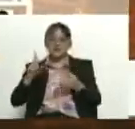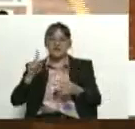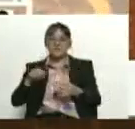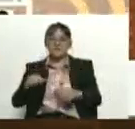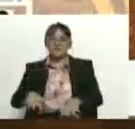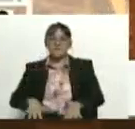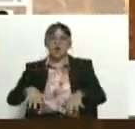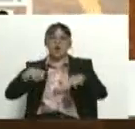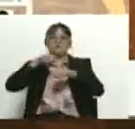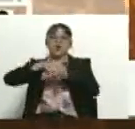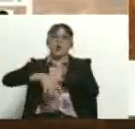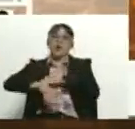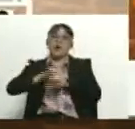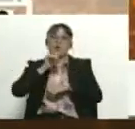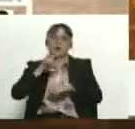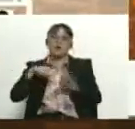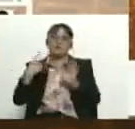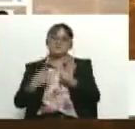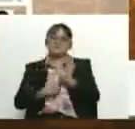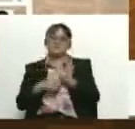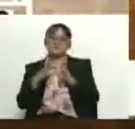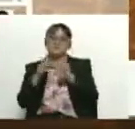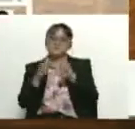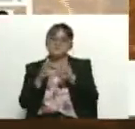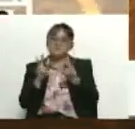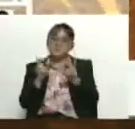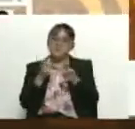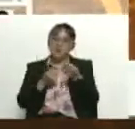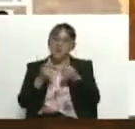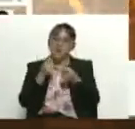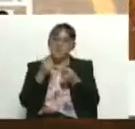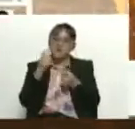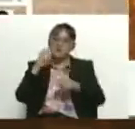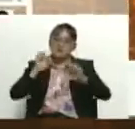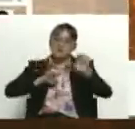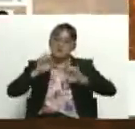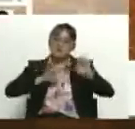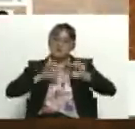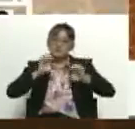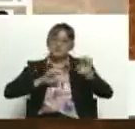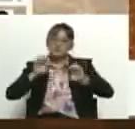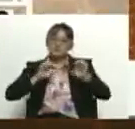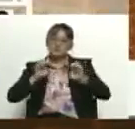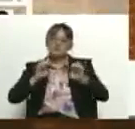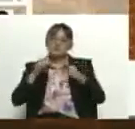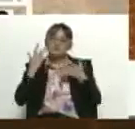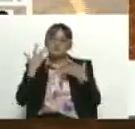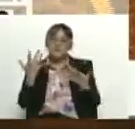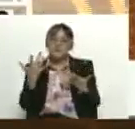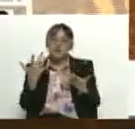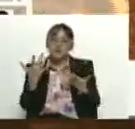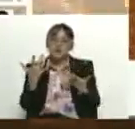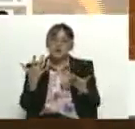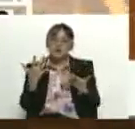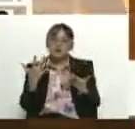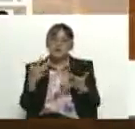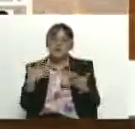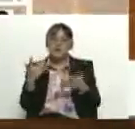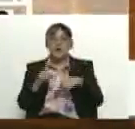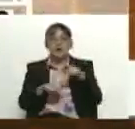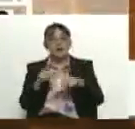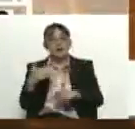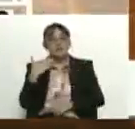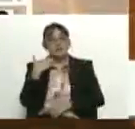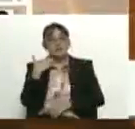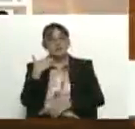lo inundó totalmente Nosotros con todo el equipo del año económica está haciendo un levantamiento para ver qué unidades están afectadas